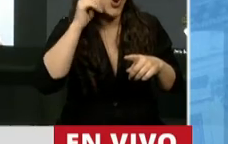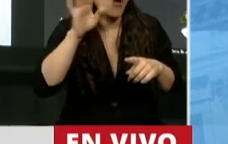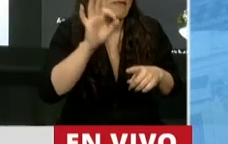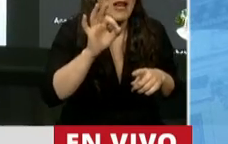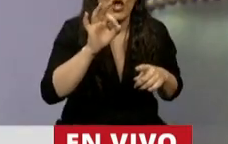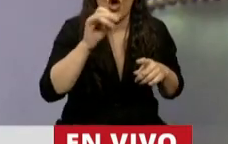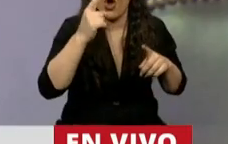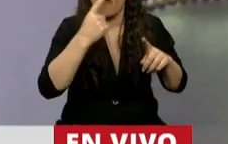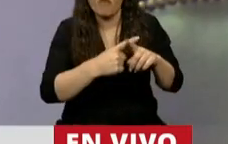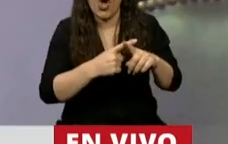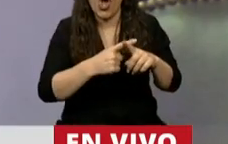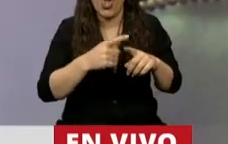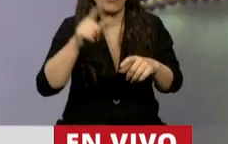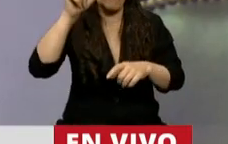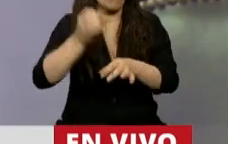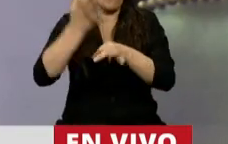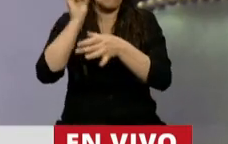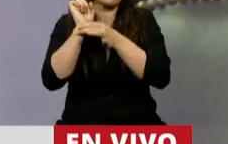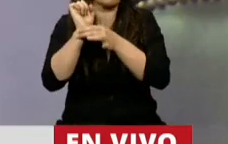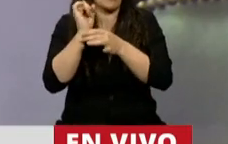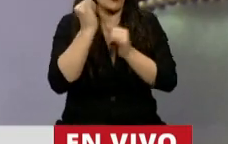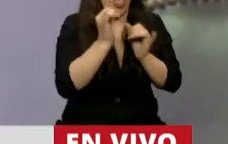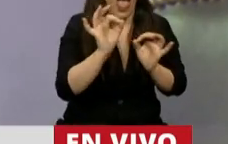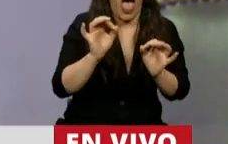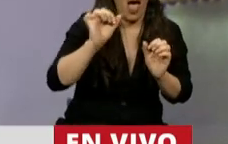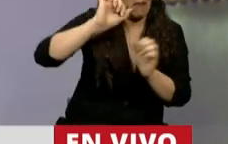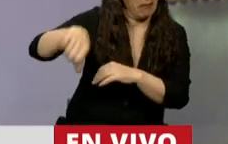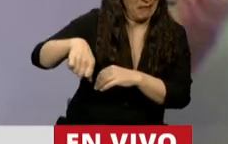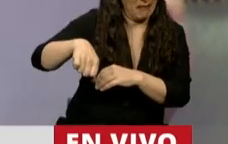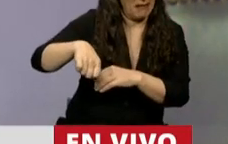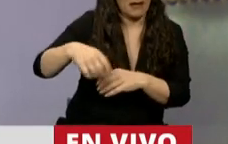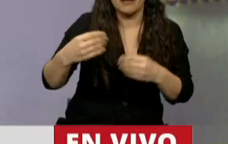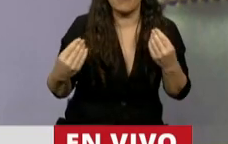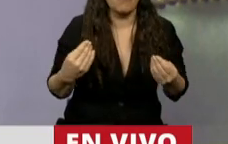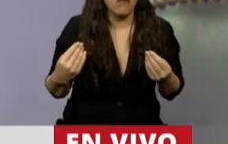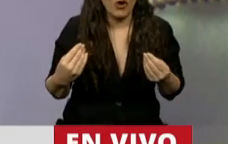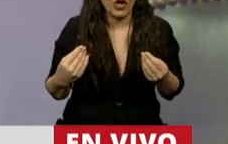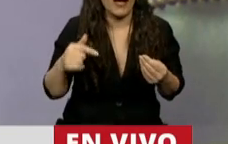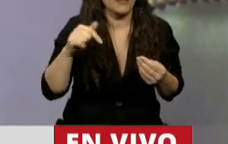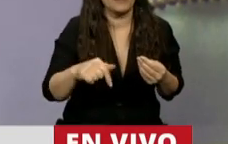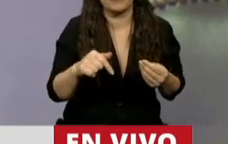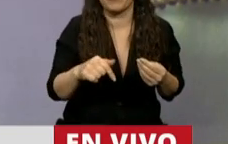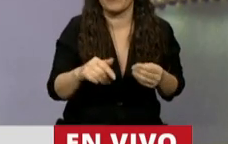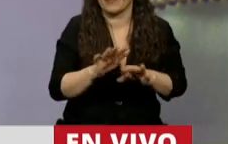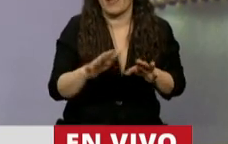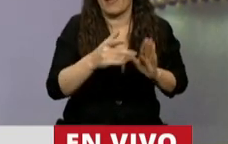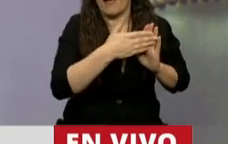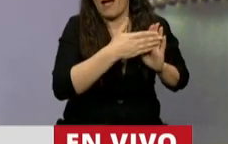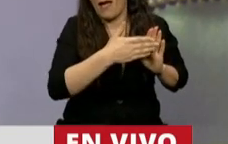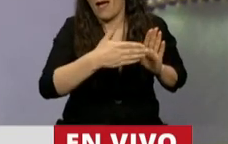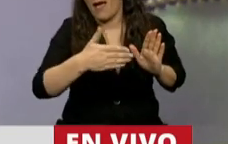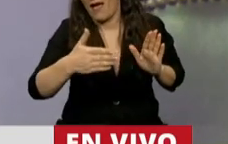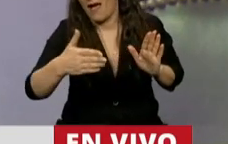argumentos de los expertos en la materia, sino además porque esto fue mucho más allá y justamente en el transcurso del